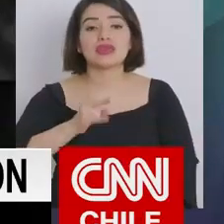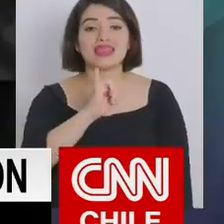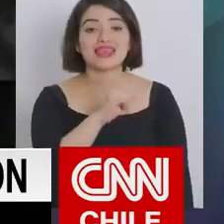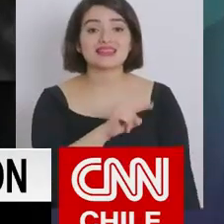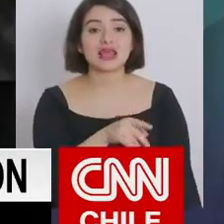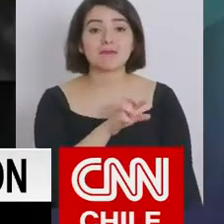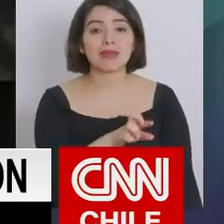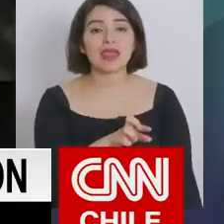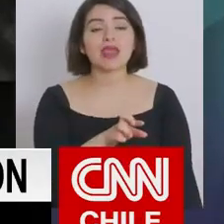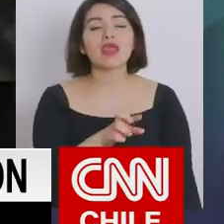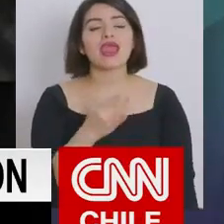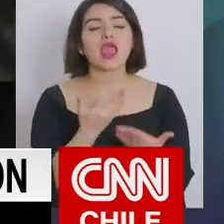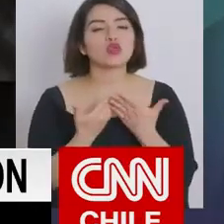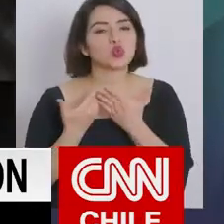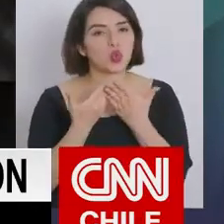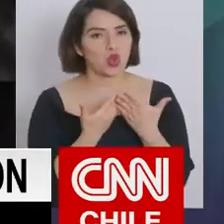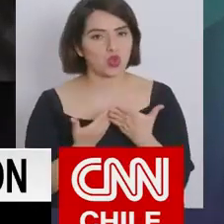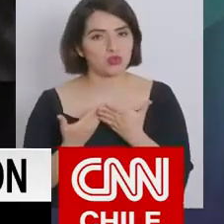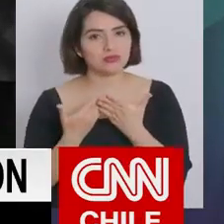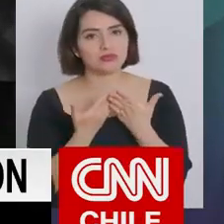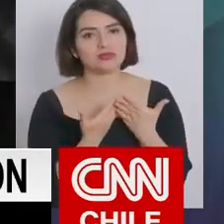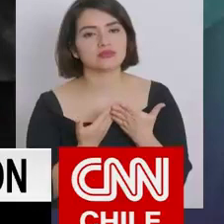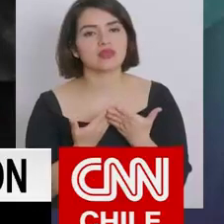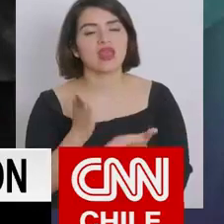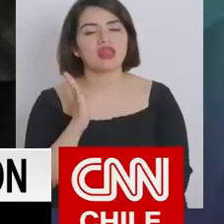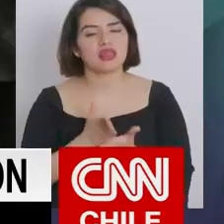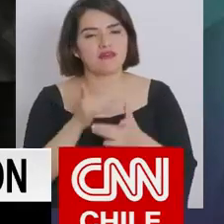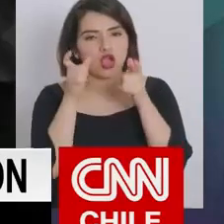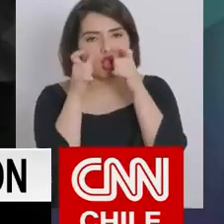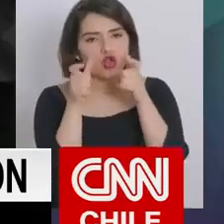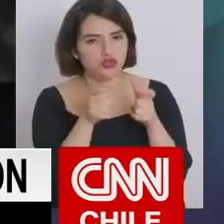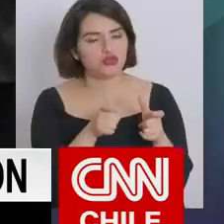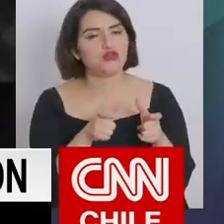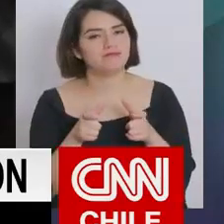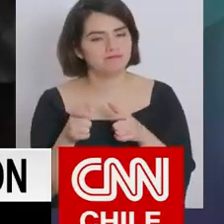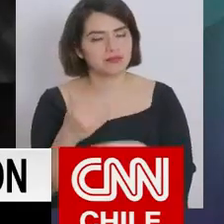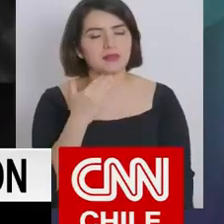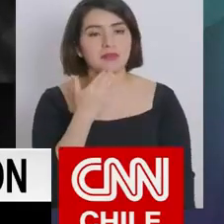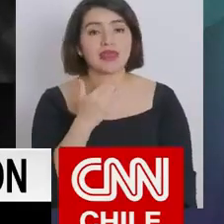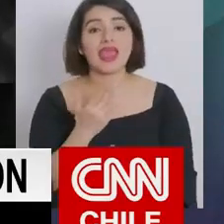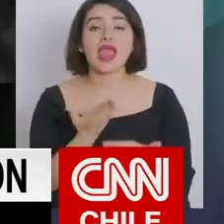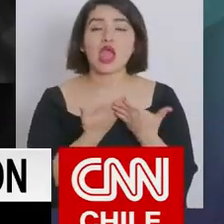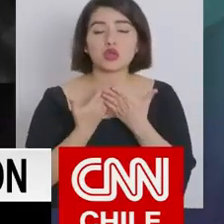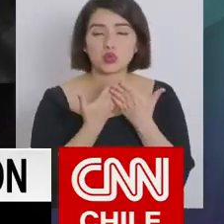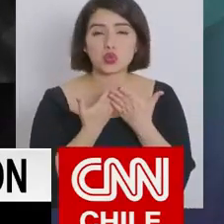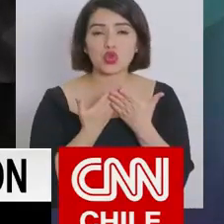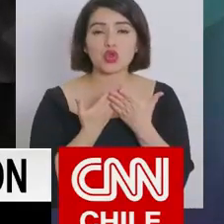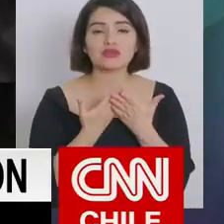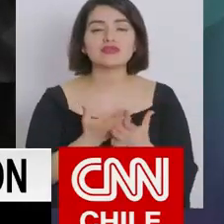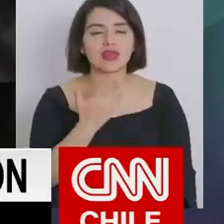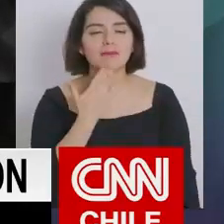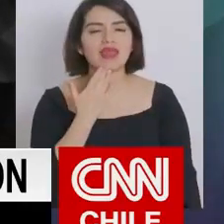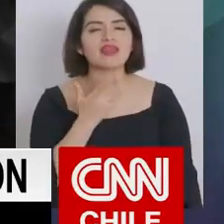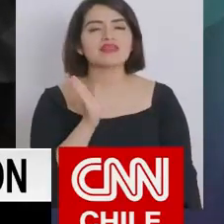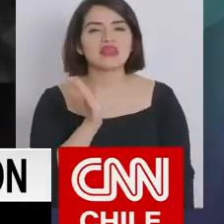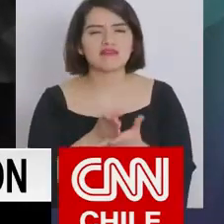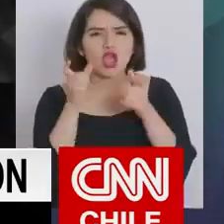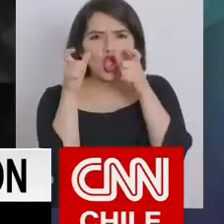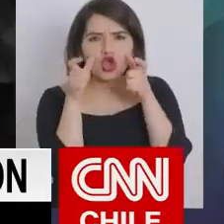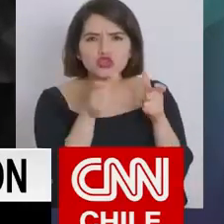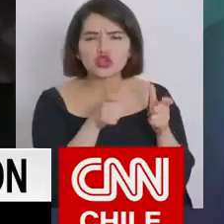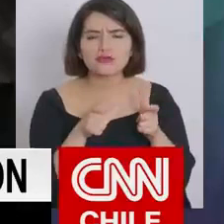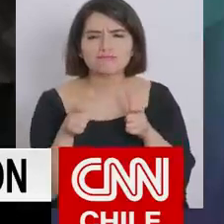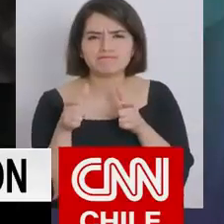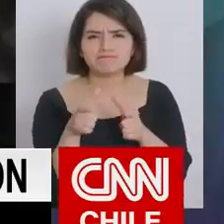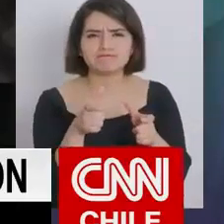instituto para realizar un estudio que tiene que obviamente monitorizarse, porque los estudios clínicos también tienen que tener un monitoreo estricto